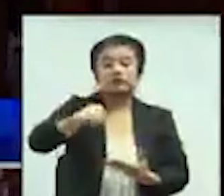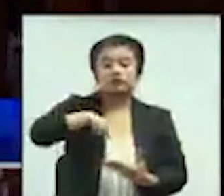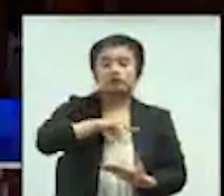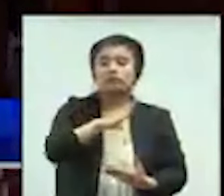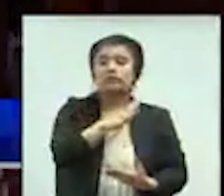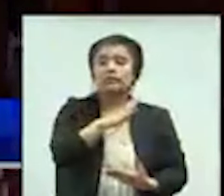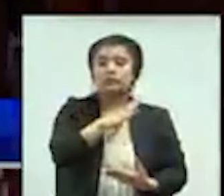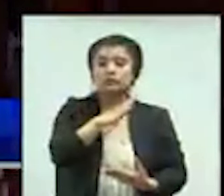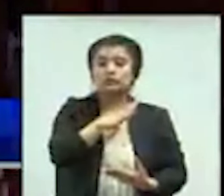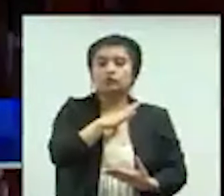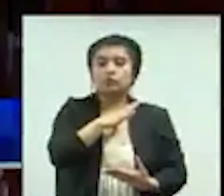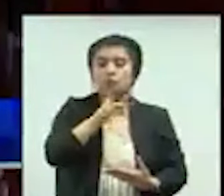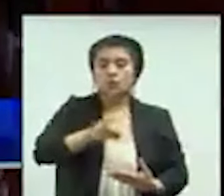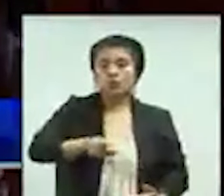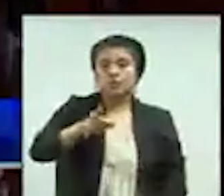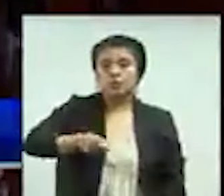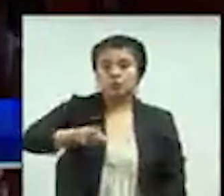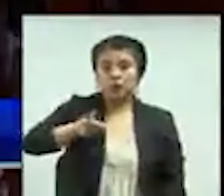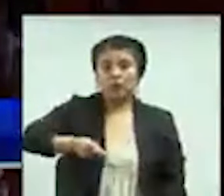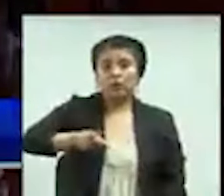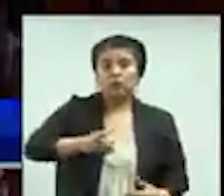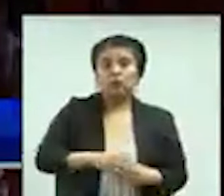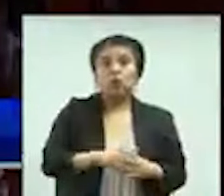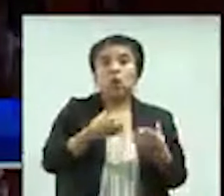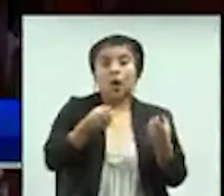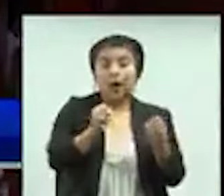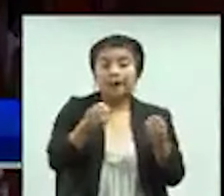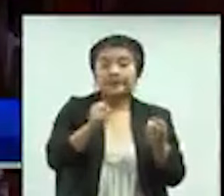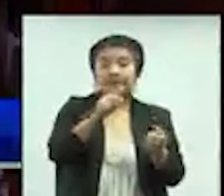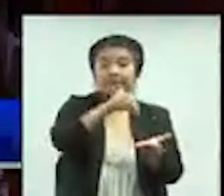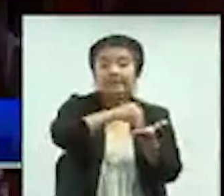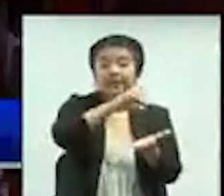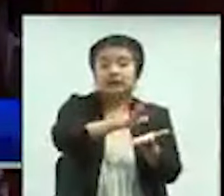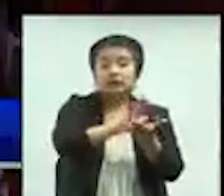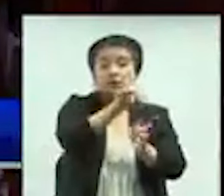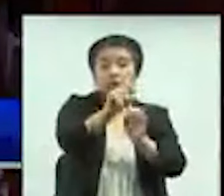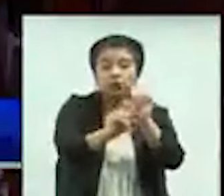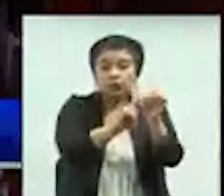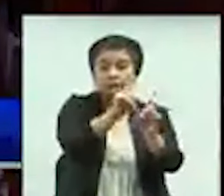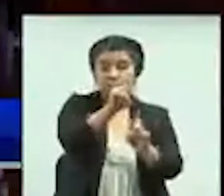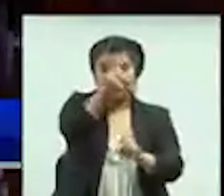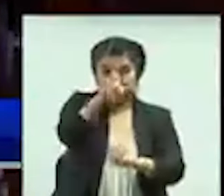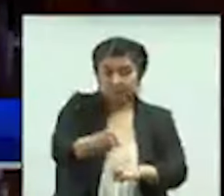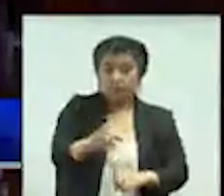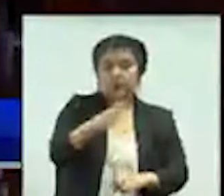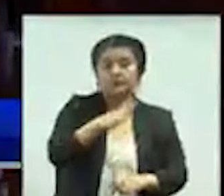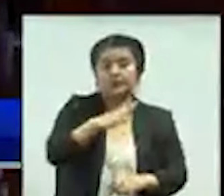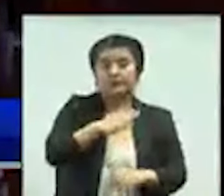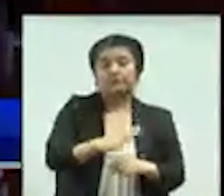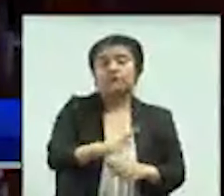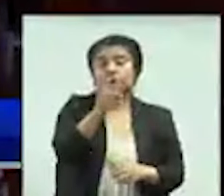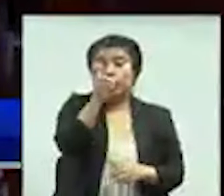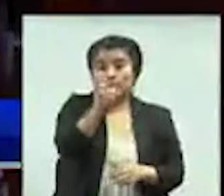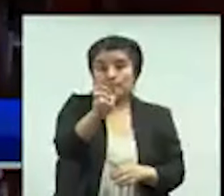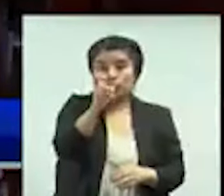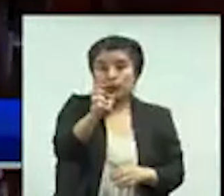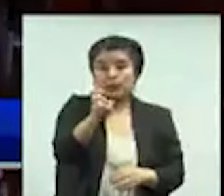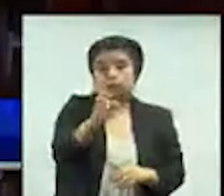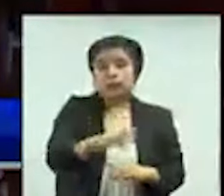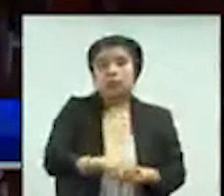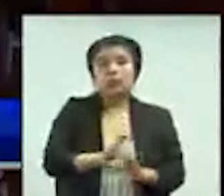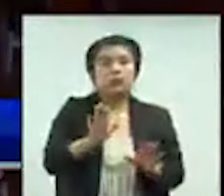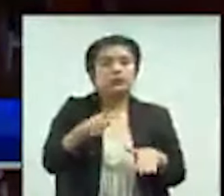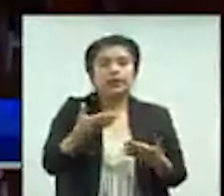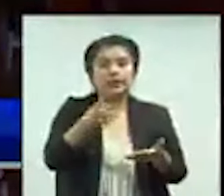como diputados de poder realizar las interpelaciones correspondientes, precisamente porque